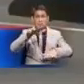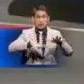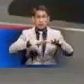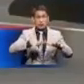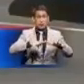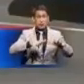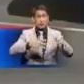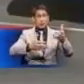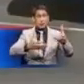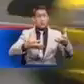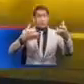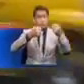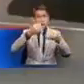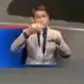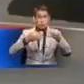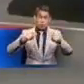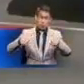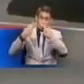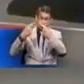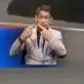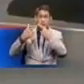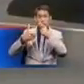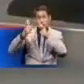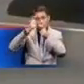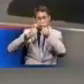juicio político a la fiscal general del